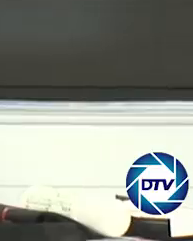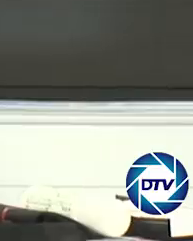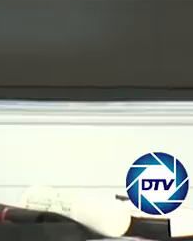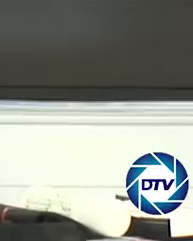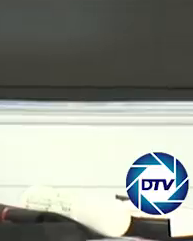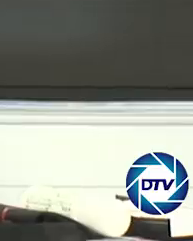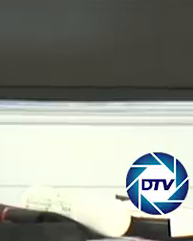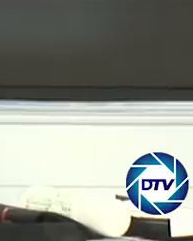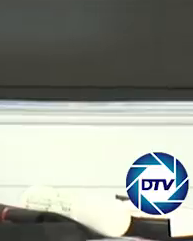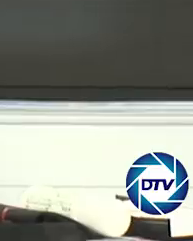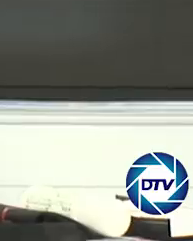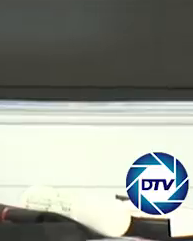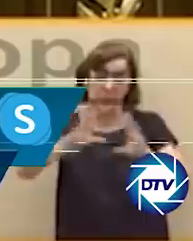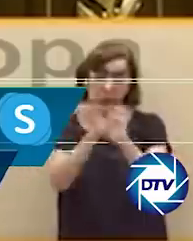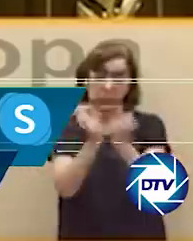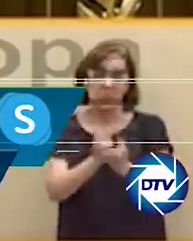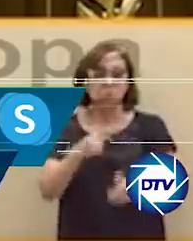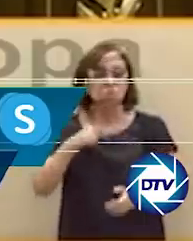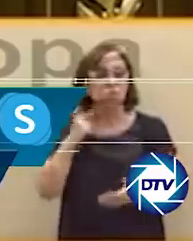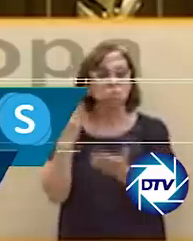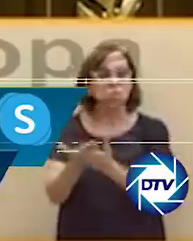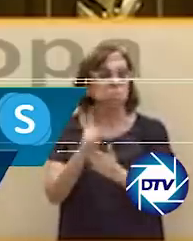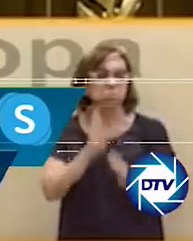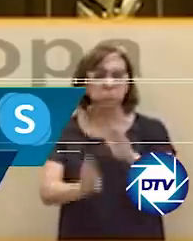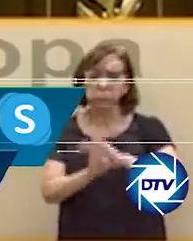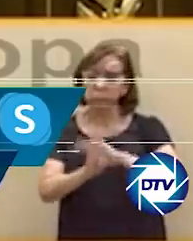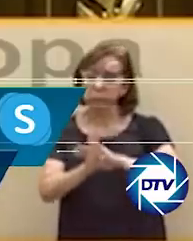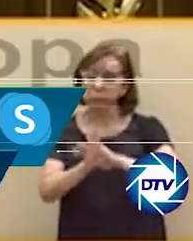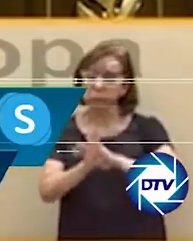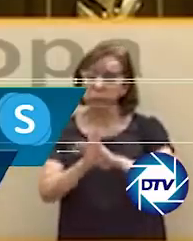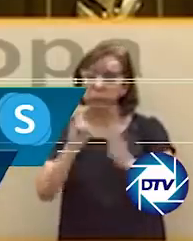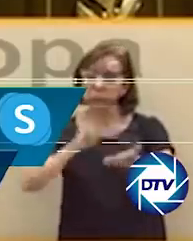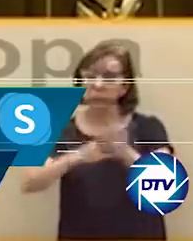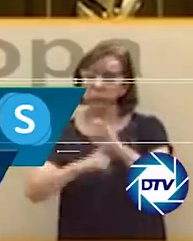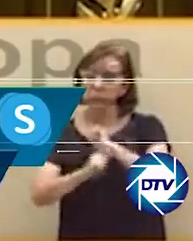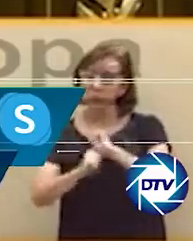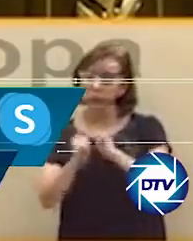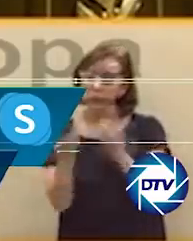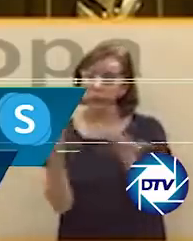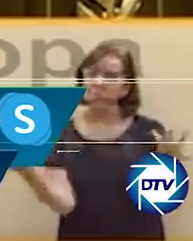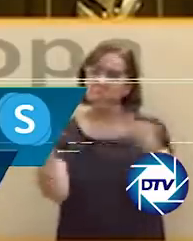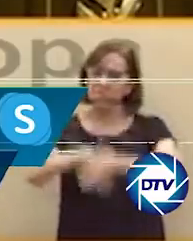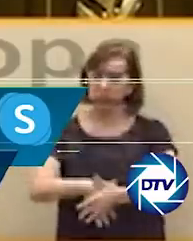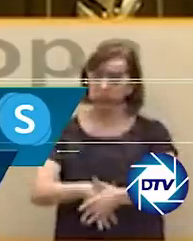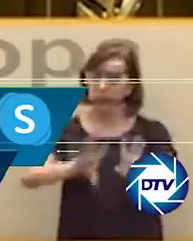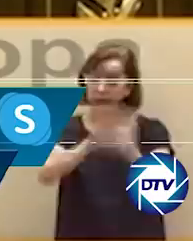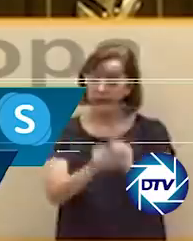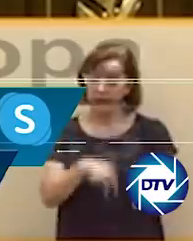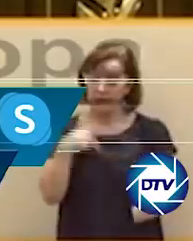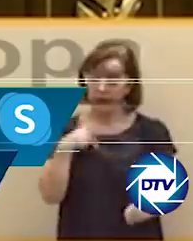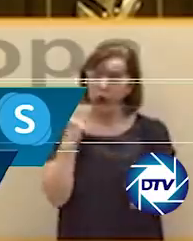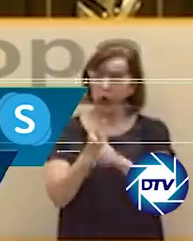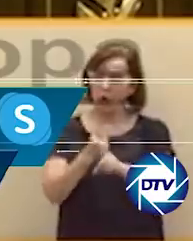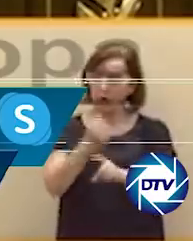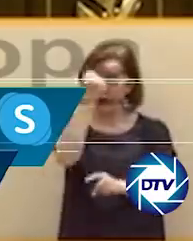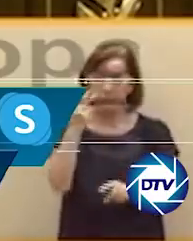audiencia, yo no he sido un gran forofo de Mariano Rajoy, ni muchísimo menos. O sea, yo he sido bastante crítico con la labor del último presidente nacional